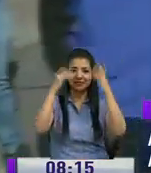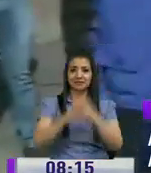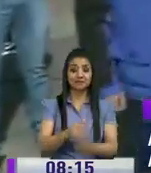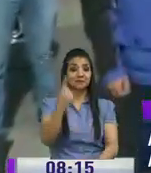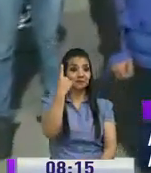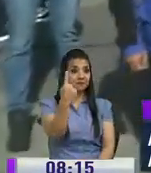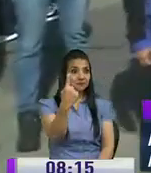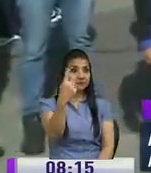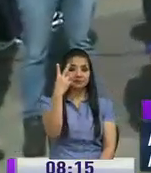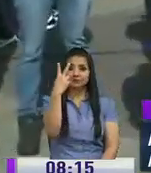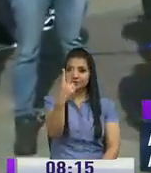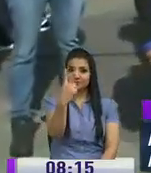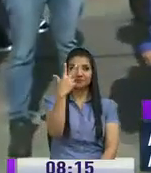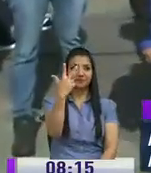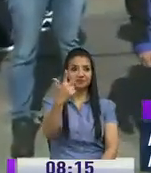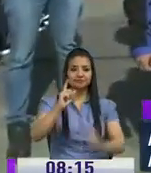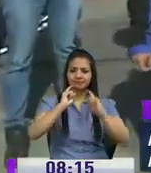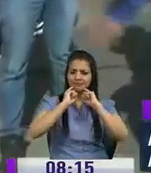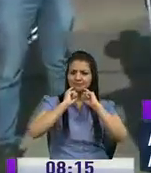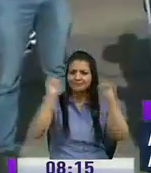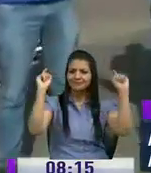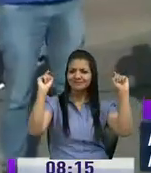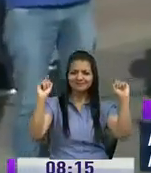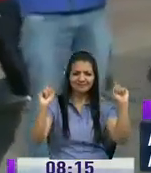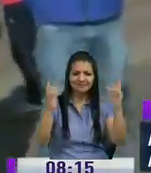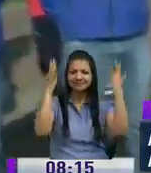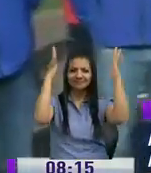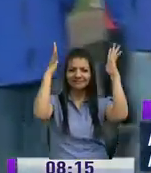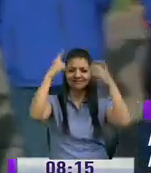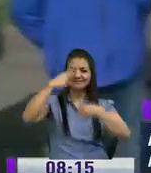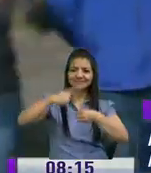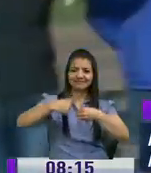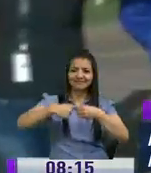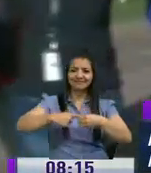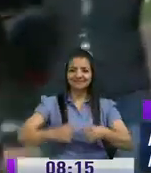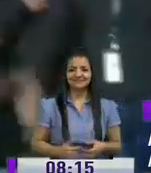de 3. 1, 2, 3. ¡Que viva Quito!